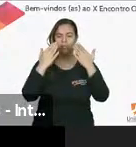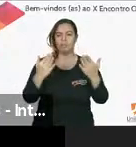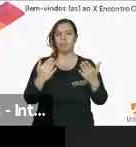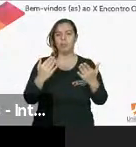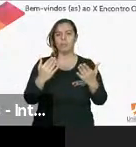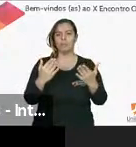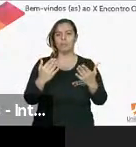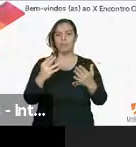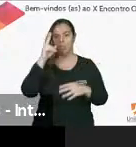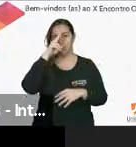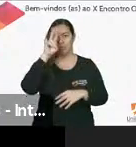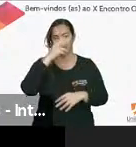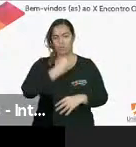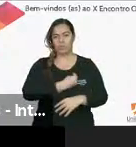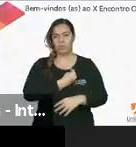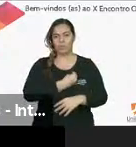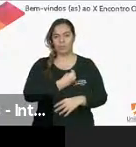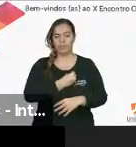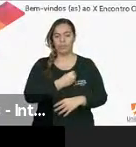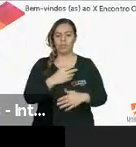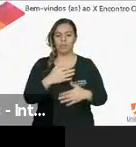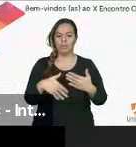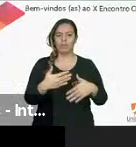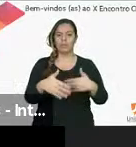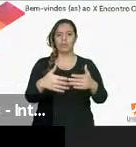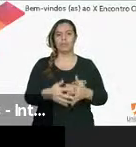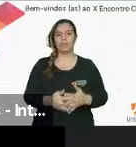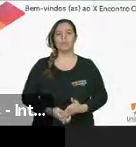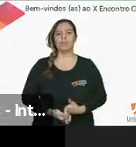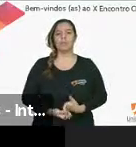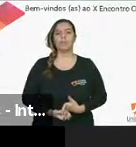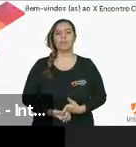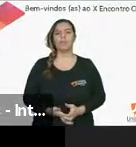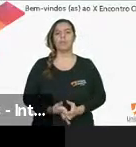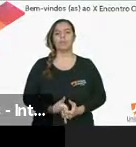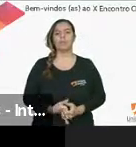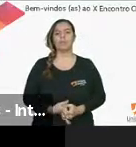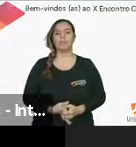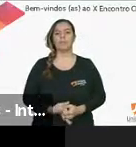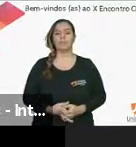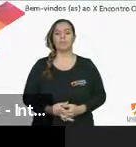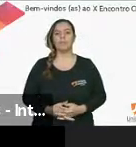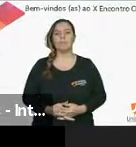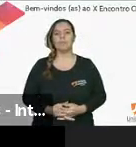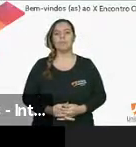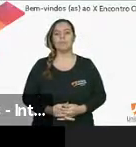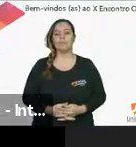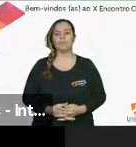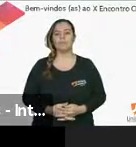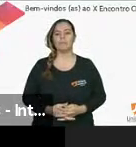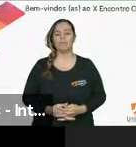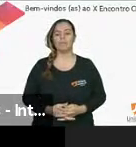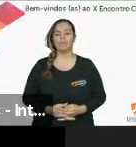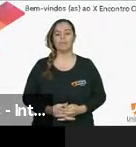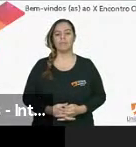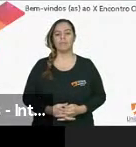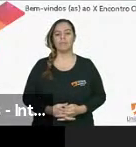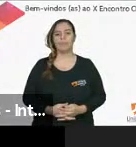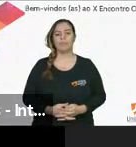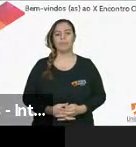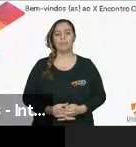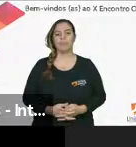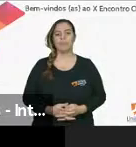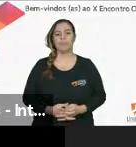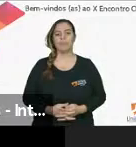historia de deriva estructural que ha seguido hasta llegar a ese instante. Pero en el caso de los